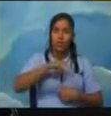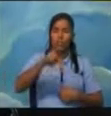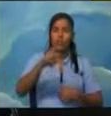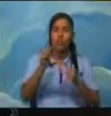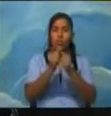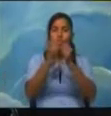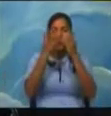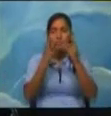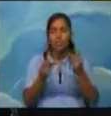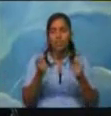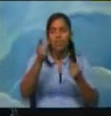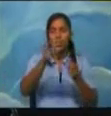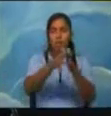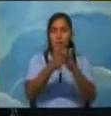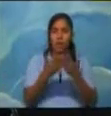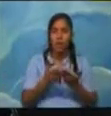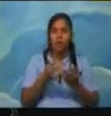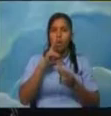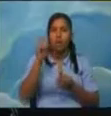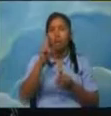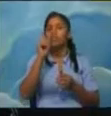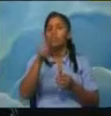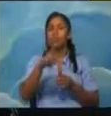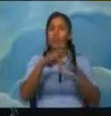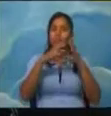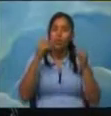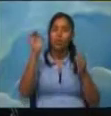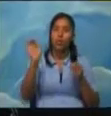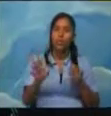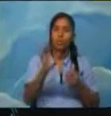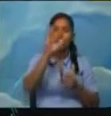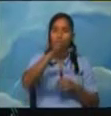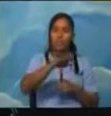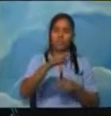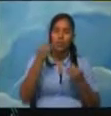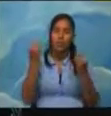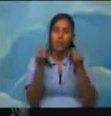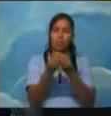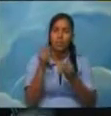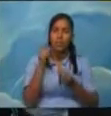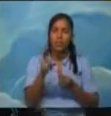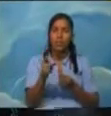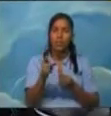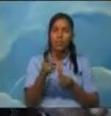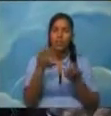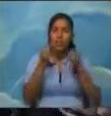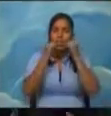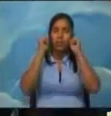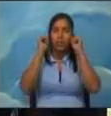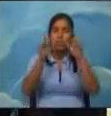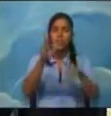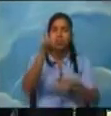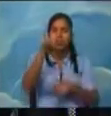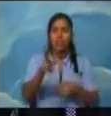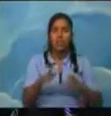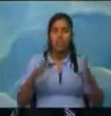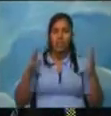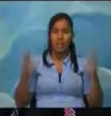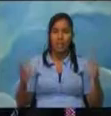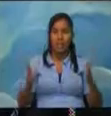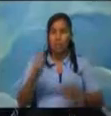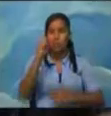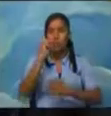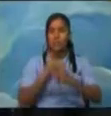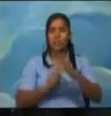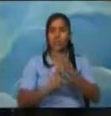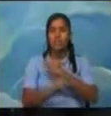palabra implantada. Usa también a los pastores que estamos aquí al lado de él, y que no es la bendición sea grande.